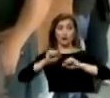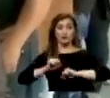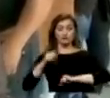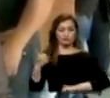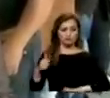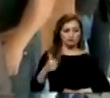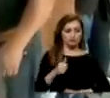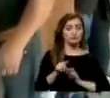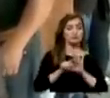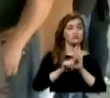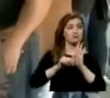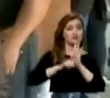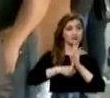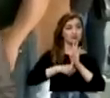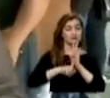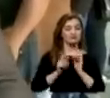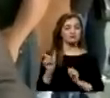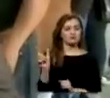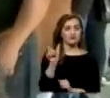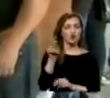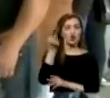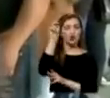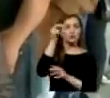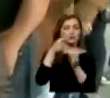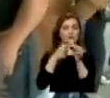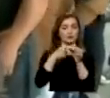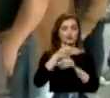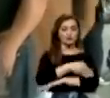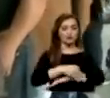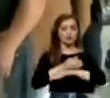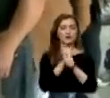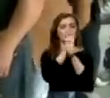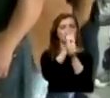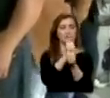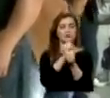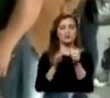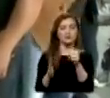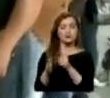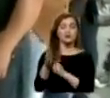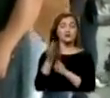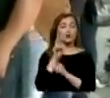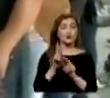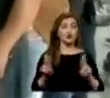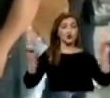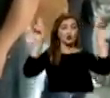al Registro Civil ubicado en el norte de Quito, en Avenida Amazonas y Naciones Unidas.